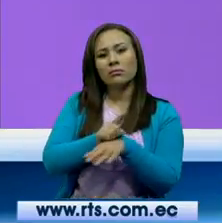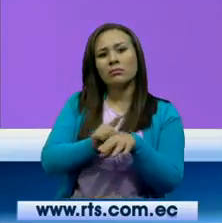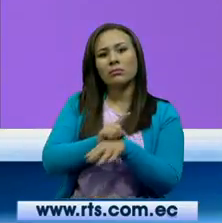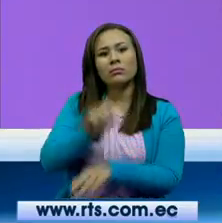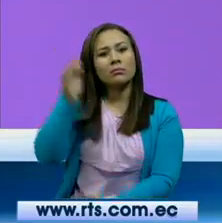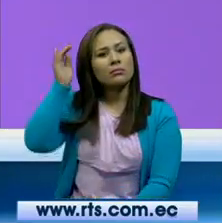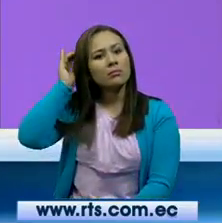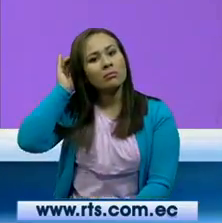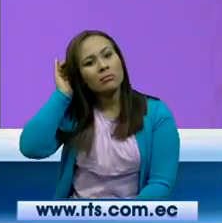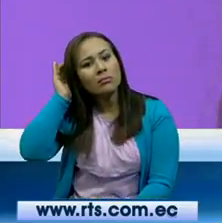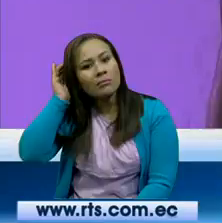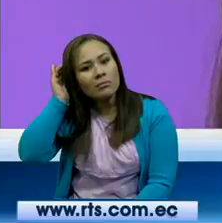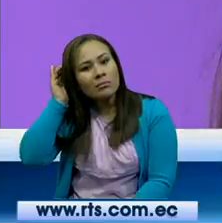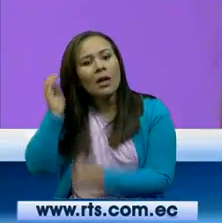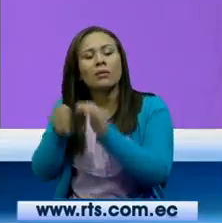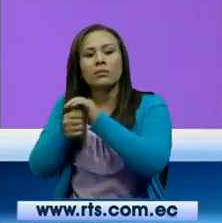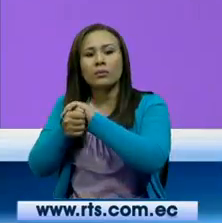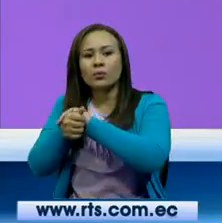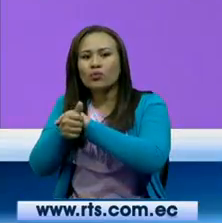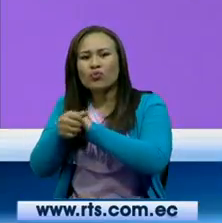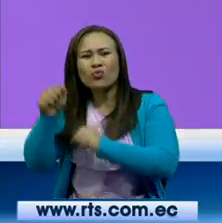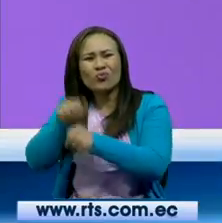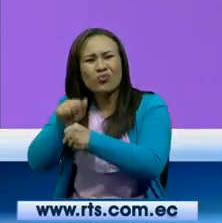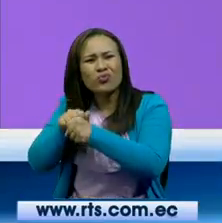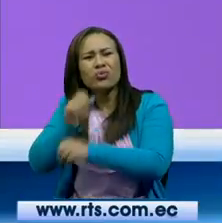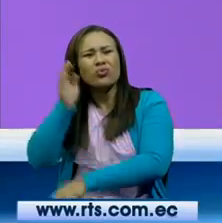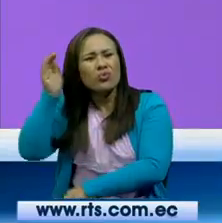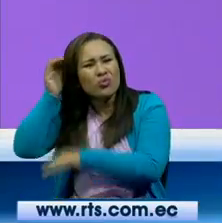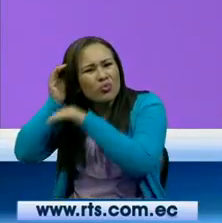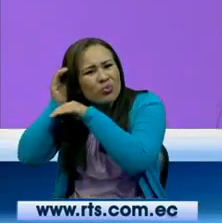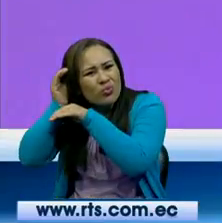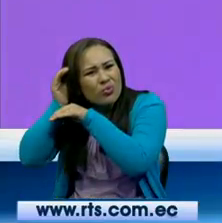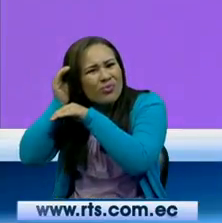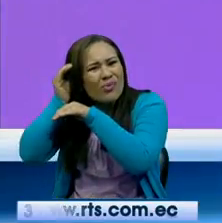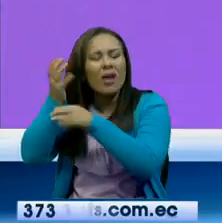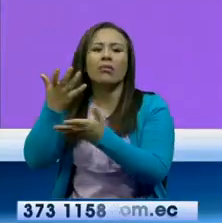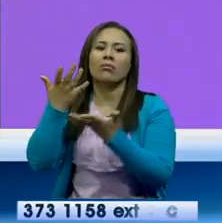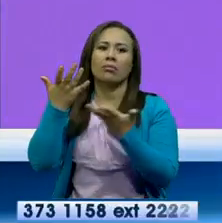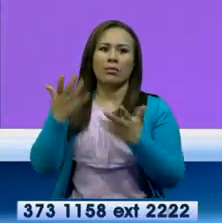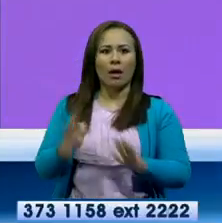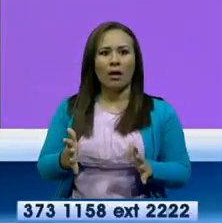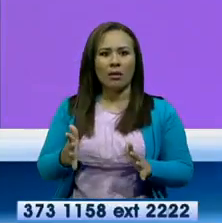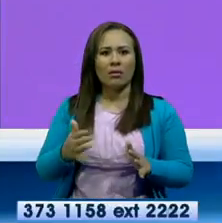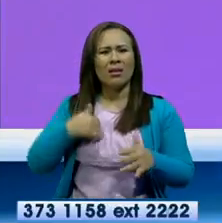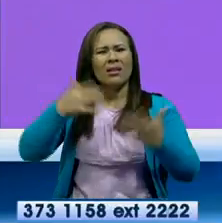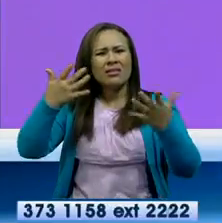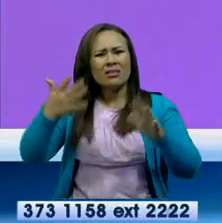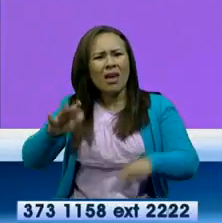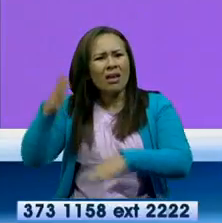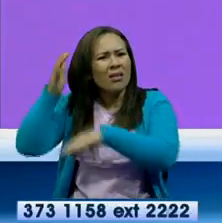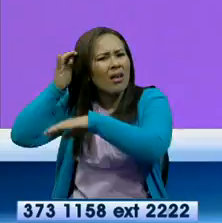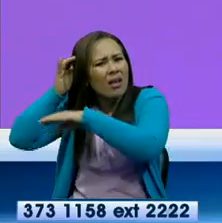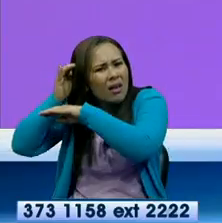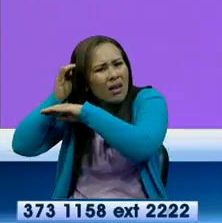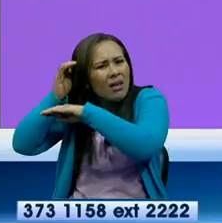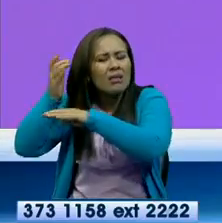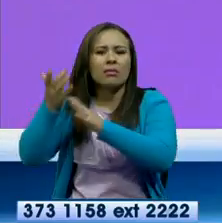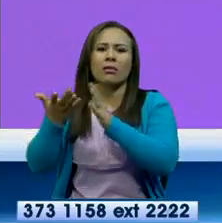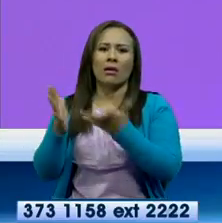oreja pegada al caparazón tratando de escuchar un sonido nada nada nada